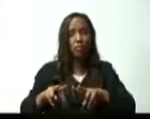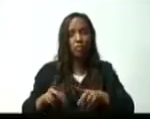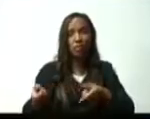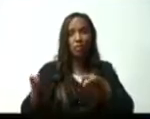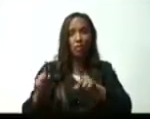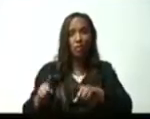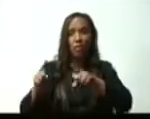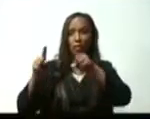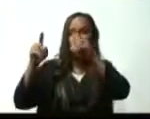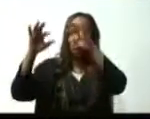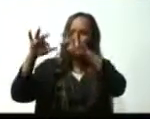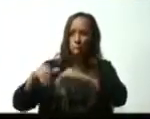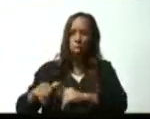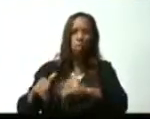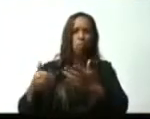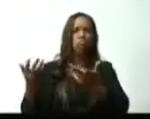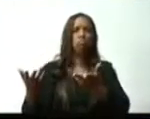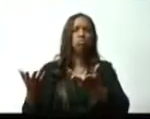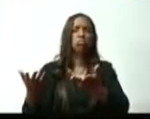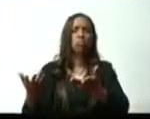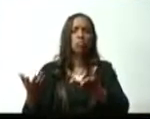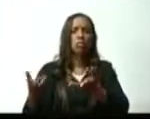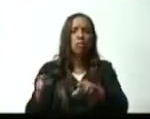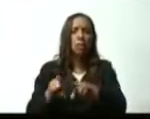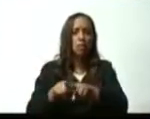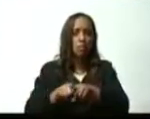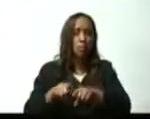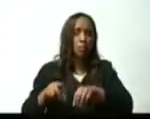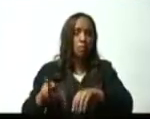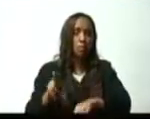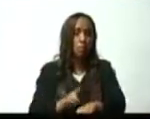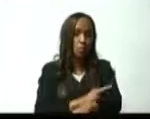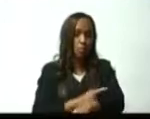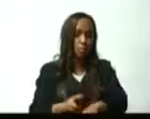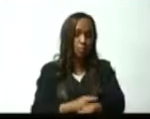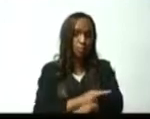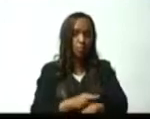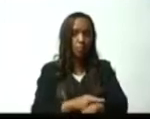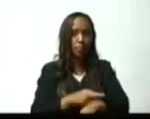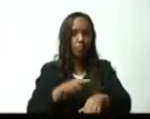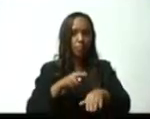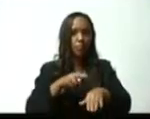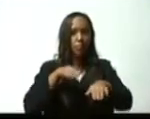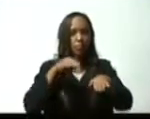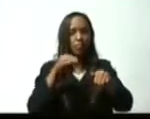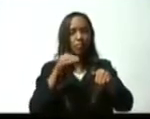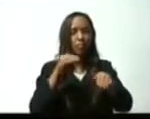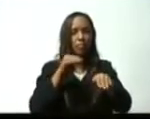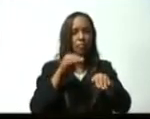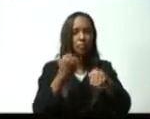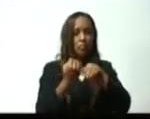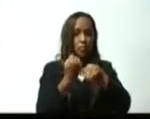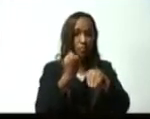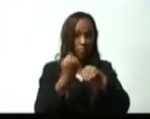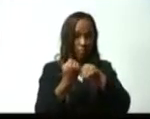Romana también todavía tiene calle intransitable. Pero hay muchos sectores que hoy